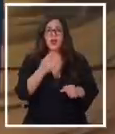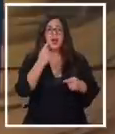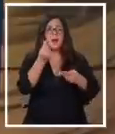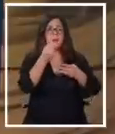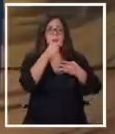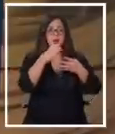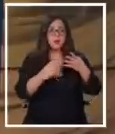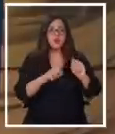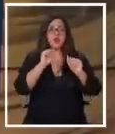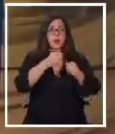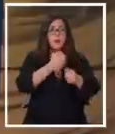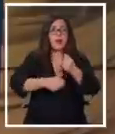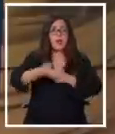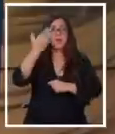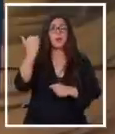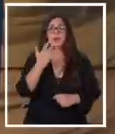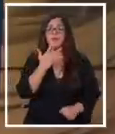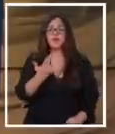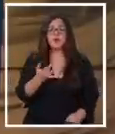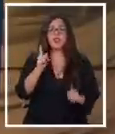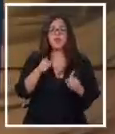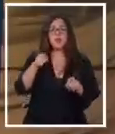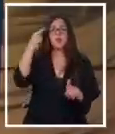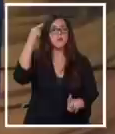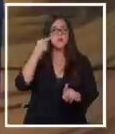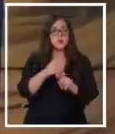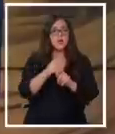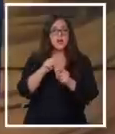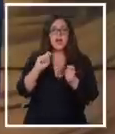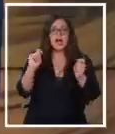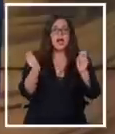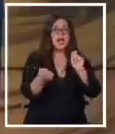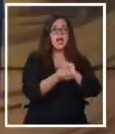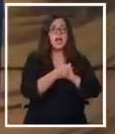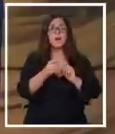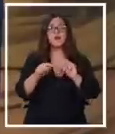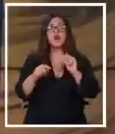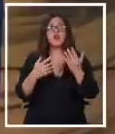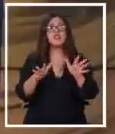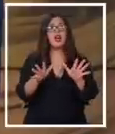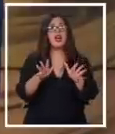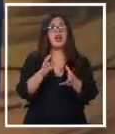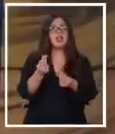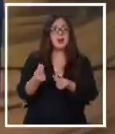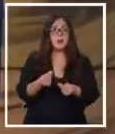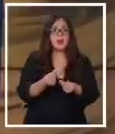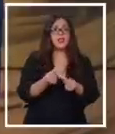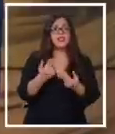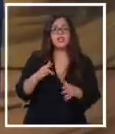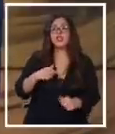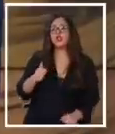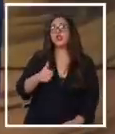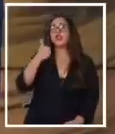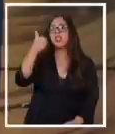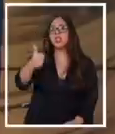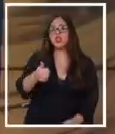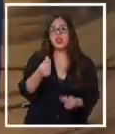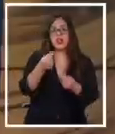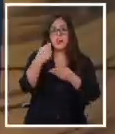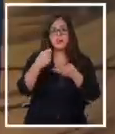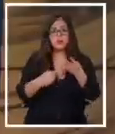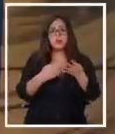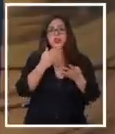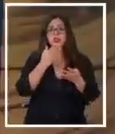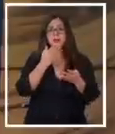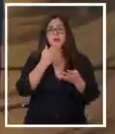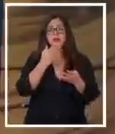el año pasado porque tenemos que apuntar hacia la convergencia fiscal tuve una reunión con la directora de presupuestos javier martínez y por el ministro marcel